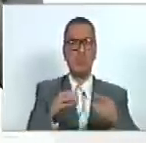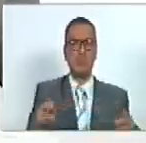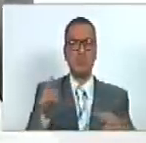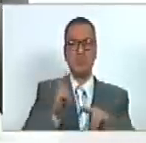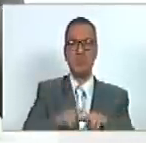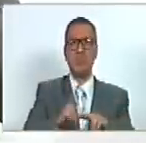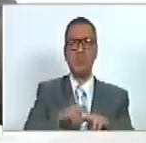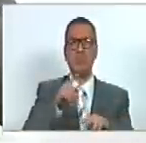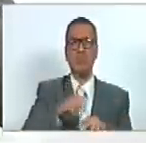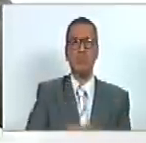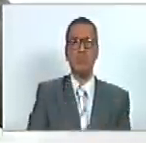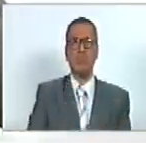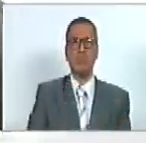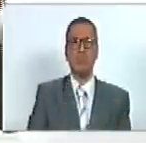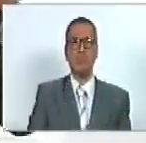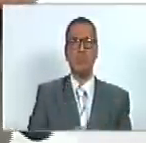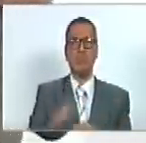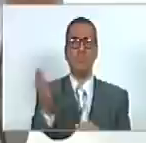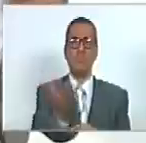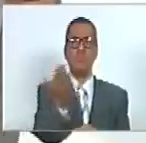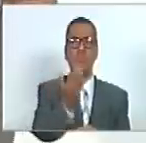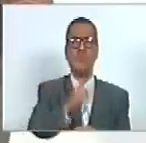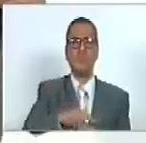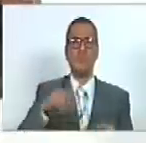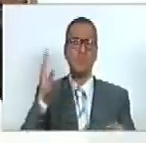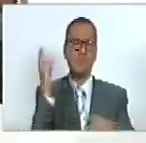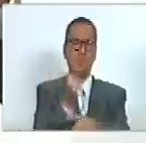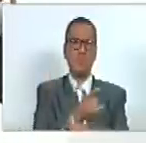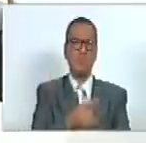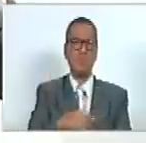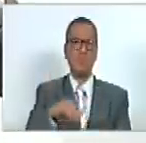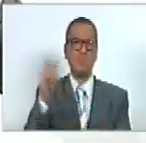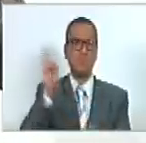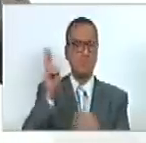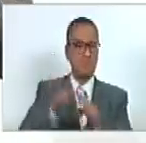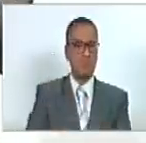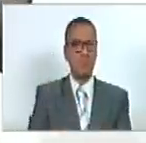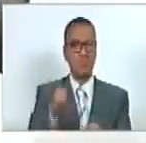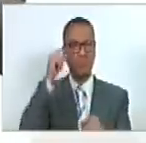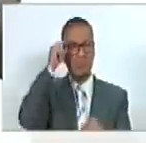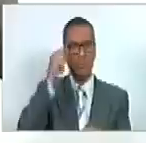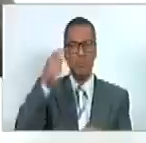negros de las sanciones contra Venezuela. Ayer decidieron